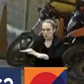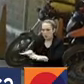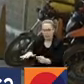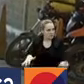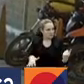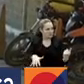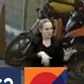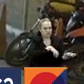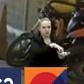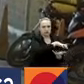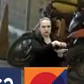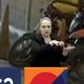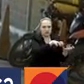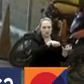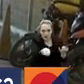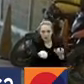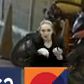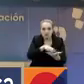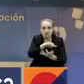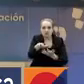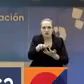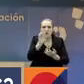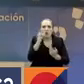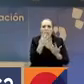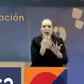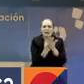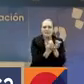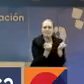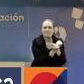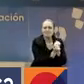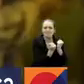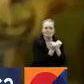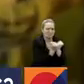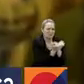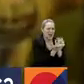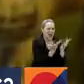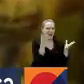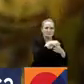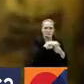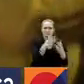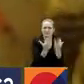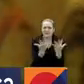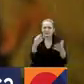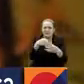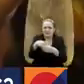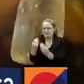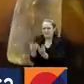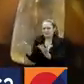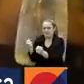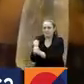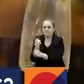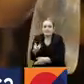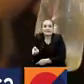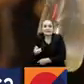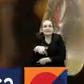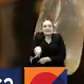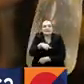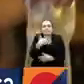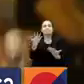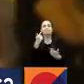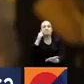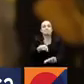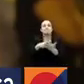sobrepoblado sistema carcelario deja entrever y cada vez con más nitidez un fenómeno galopante en el país andino y que